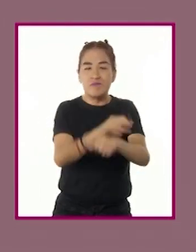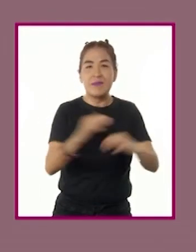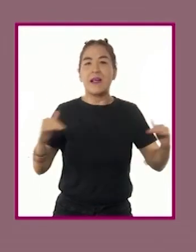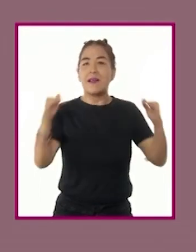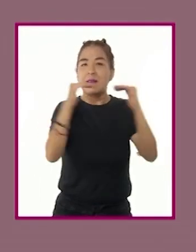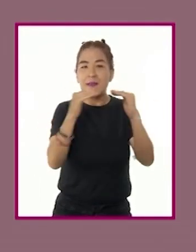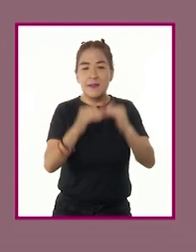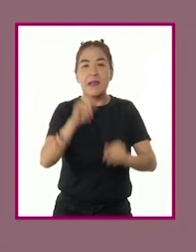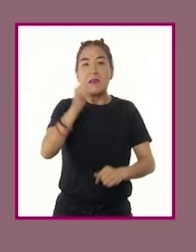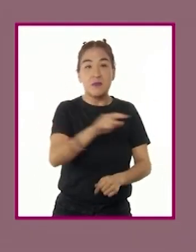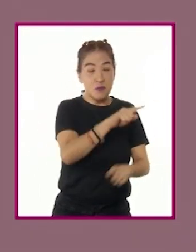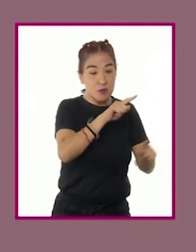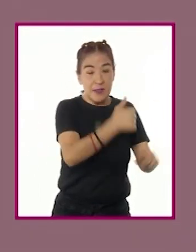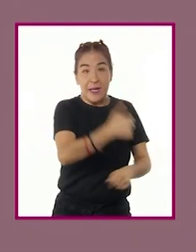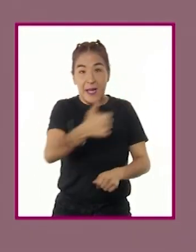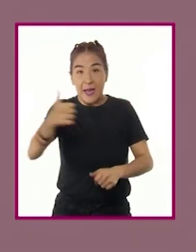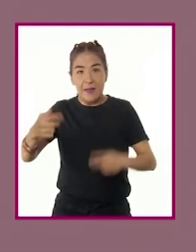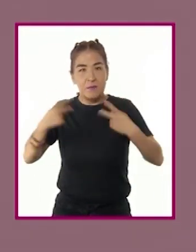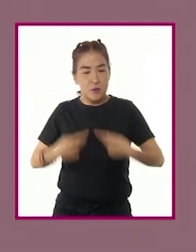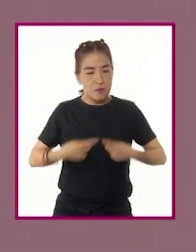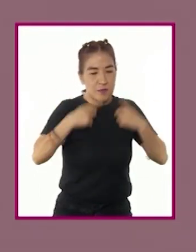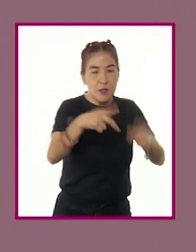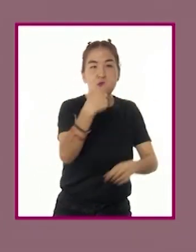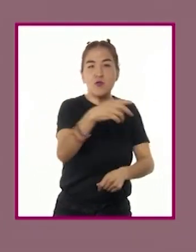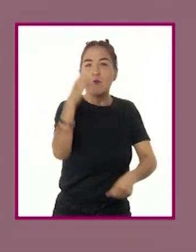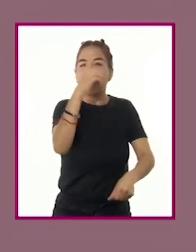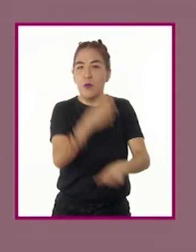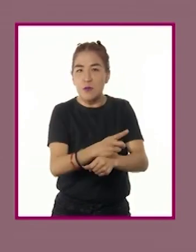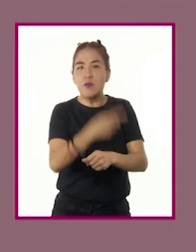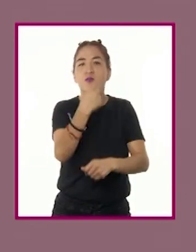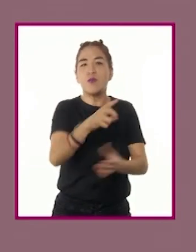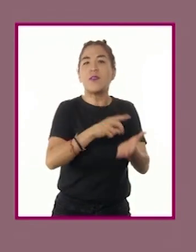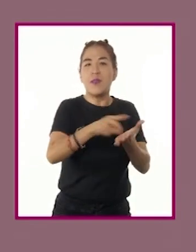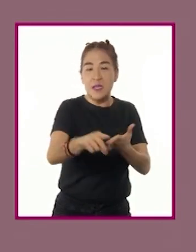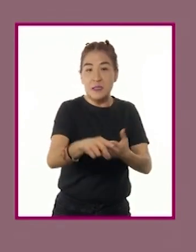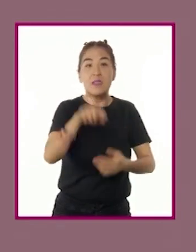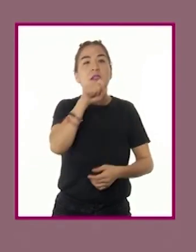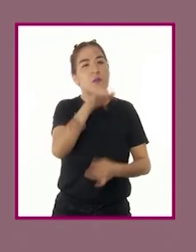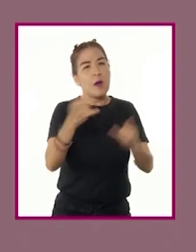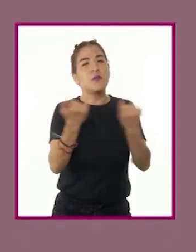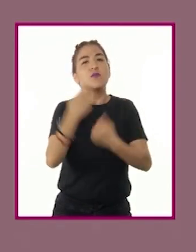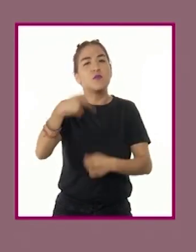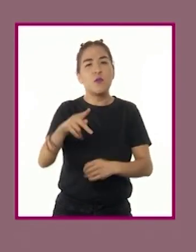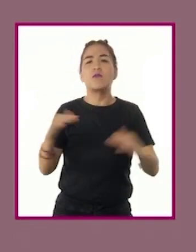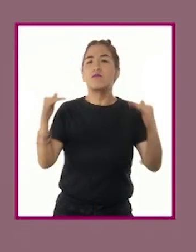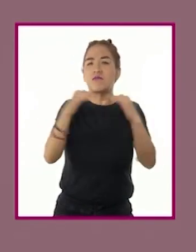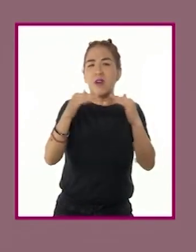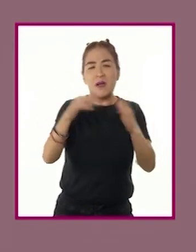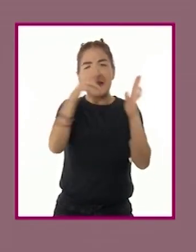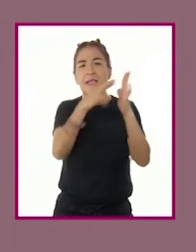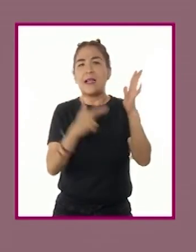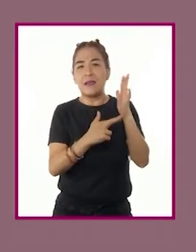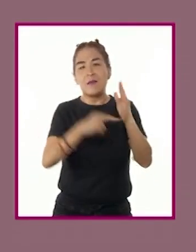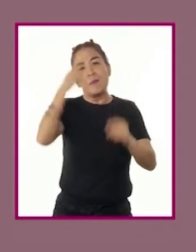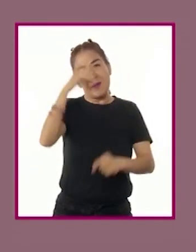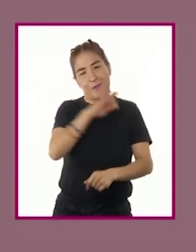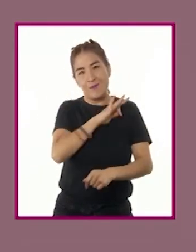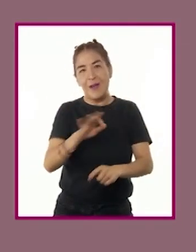como dar a cada uno lo que necesita. Así, las políticas de equidad sirven para alcanzar la